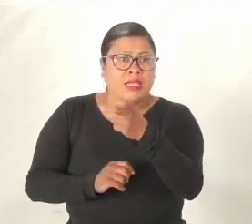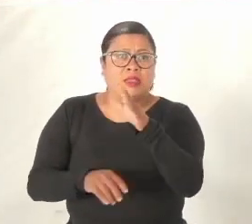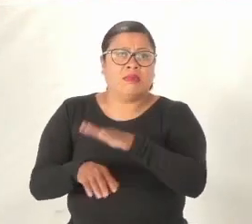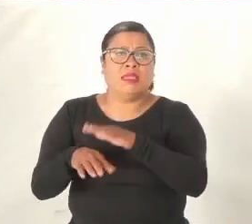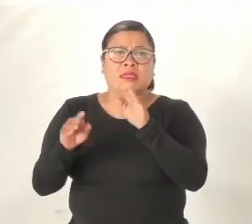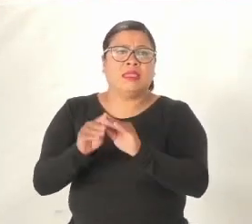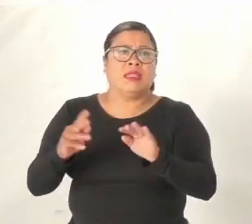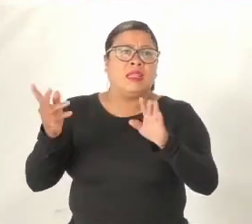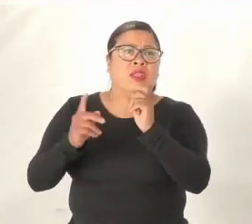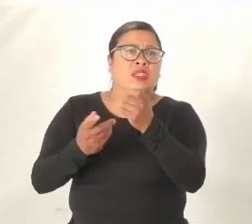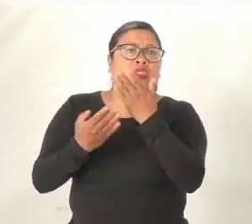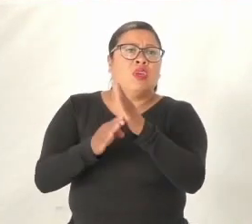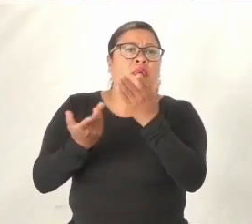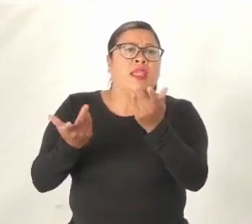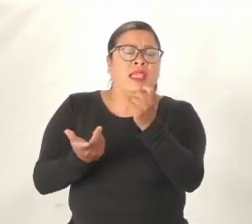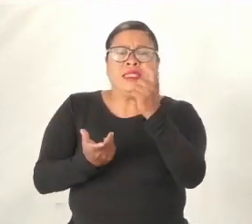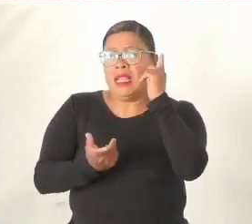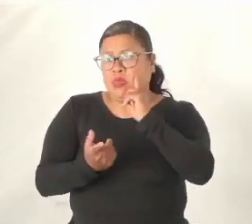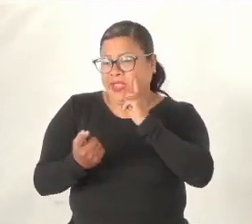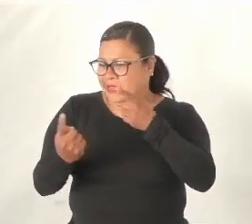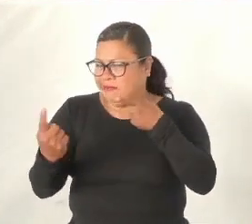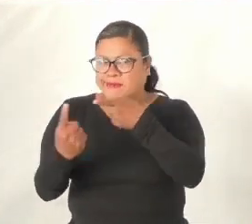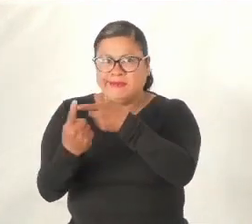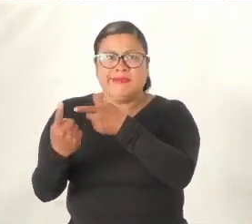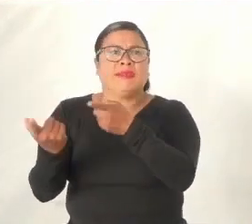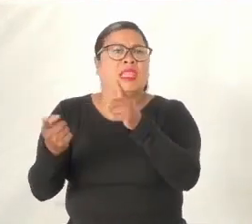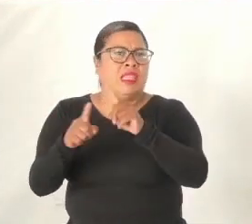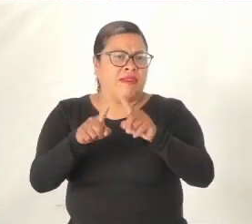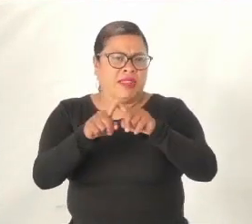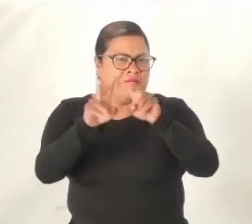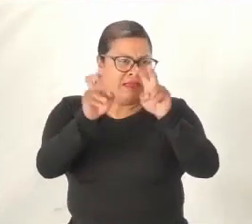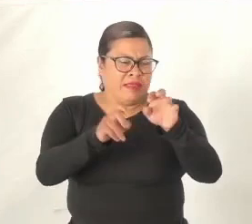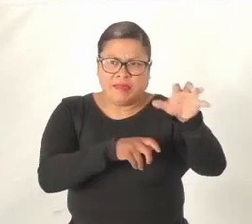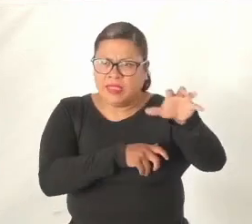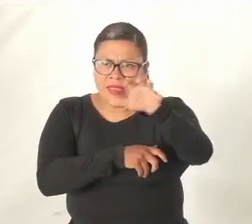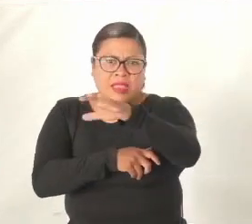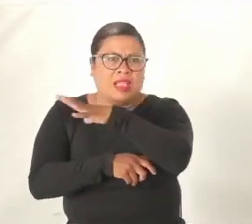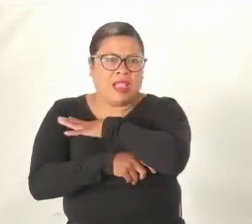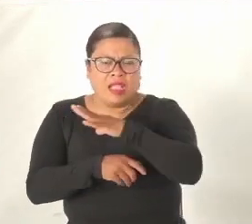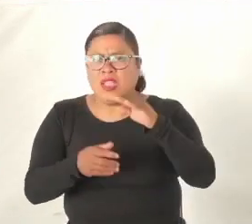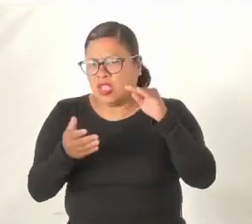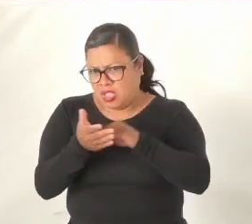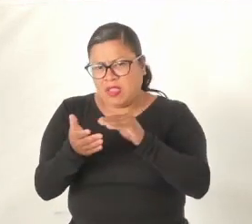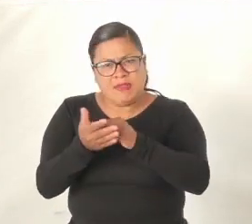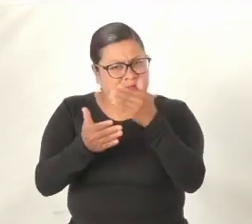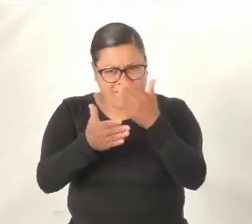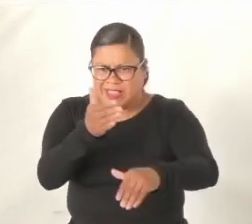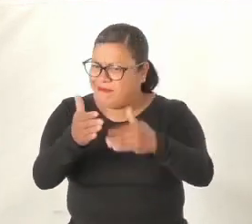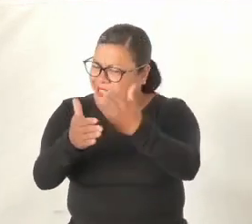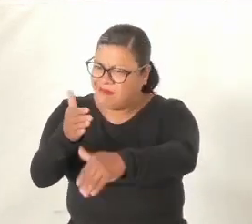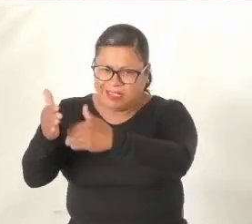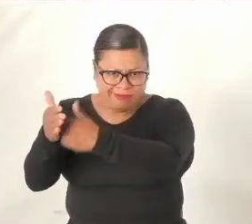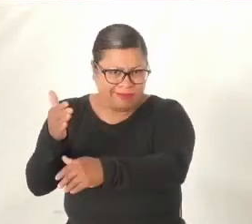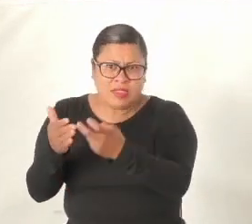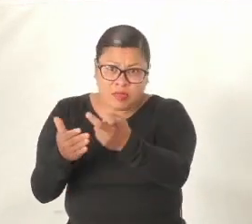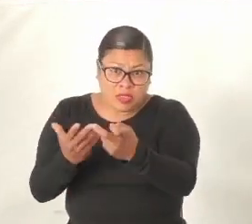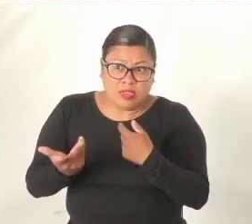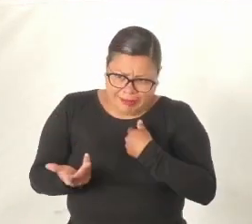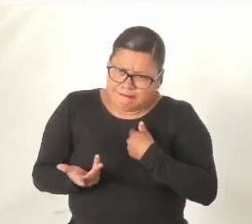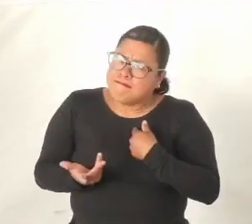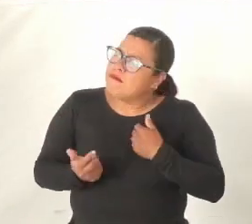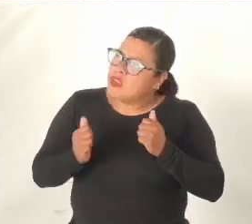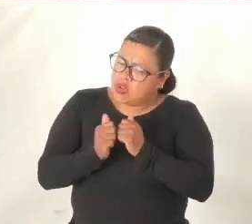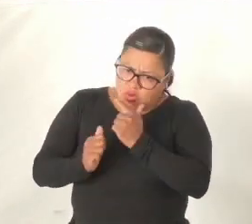que en el tema de las mujeres en todas sus aristas queda mucho camino aún por recorrer por eso le repito mi